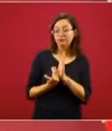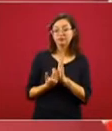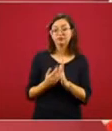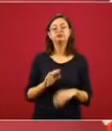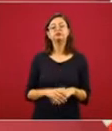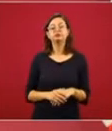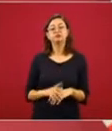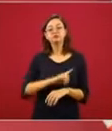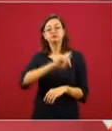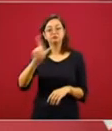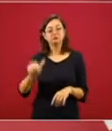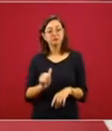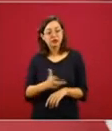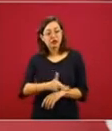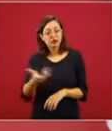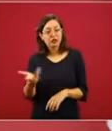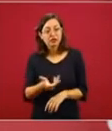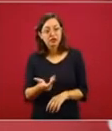contrario.